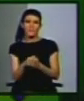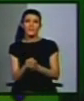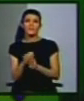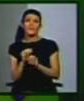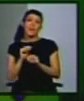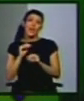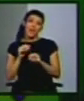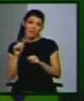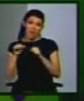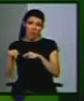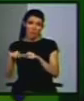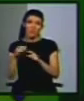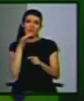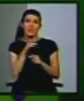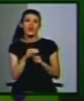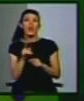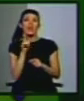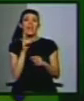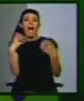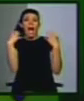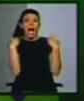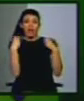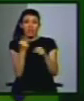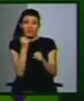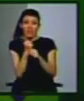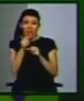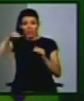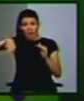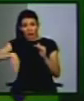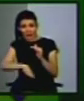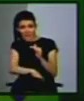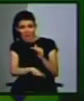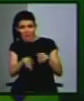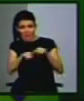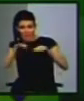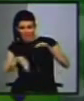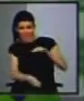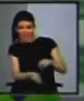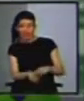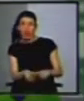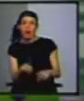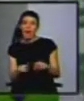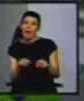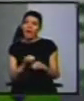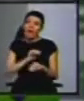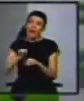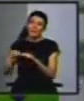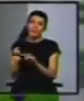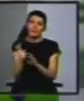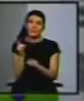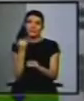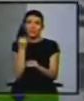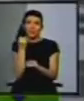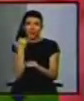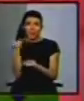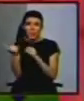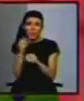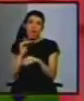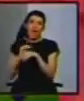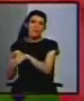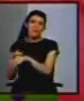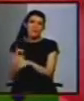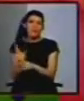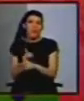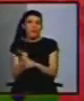a las empresas a cargo de trabajos en el subsuelo a obtener la información detallada en sus números habilitados y mediante su página web para evitar